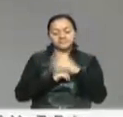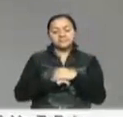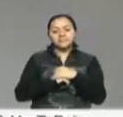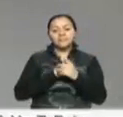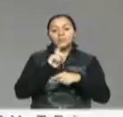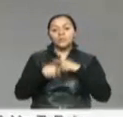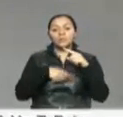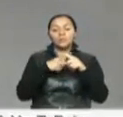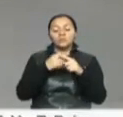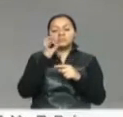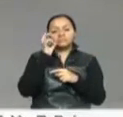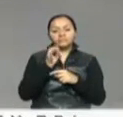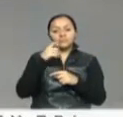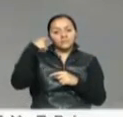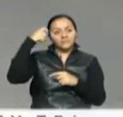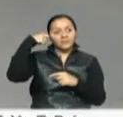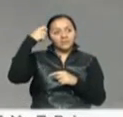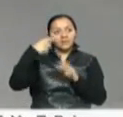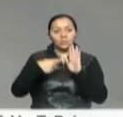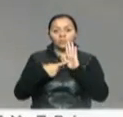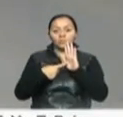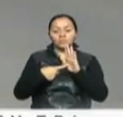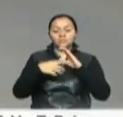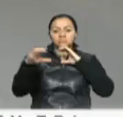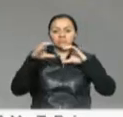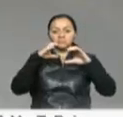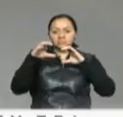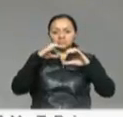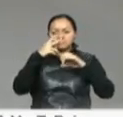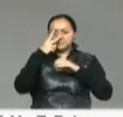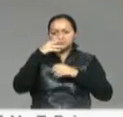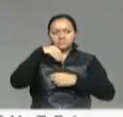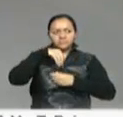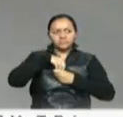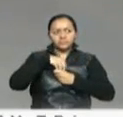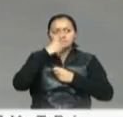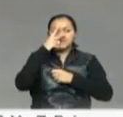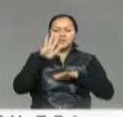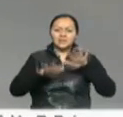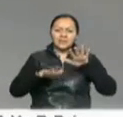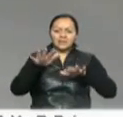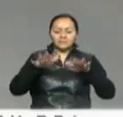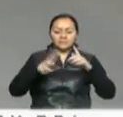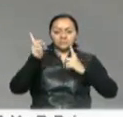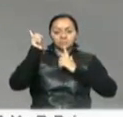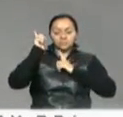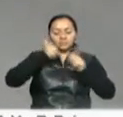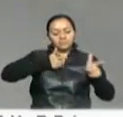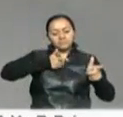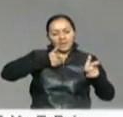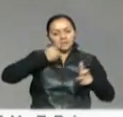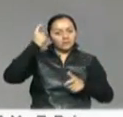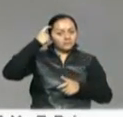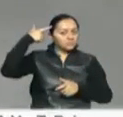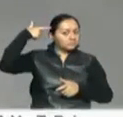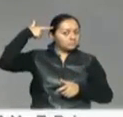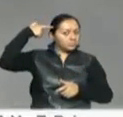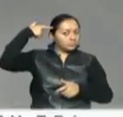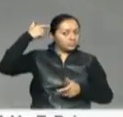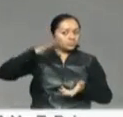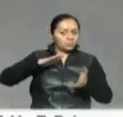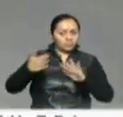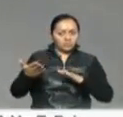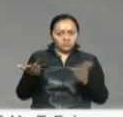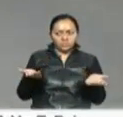llega un día después de que un video transmitido por medios de comunicación locales mostrara lo que parece ser un soldado disparando en la cabeza a un hombre ya